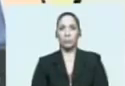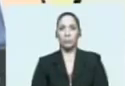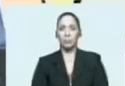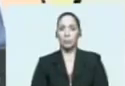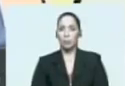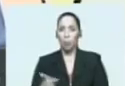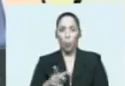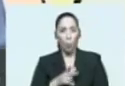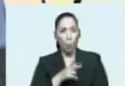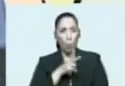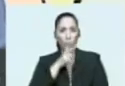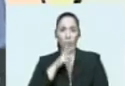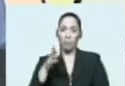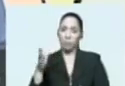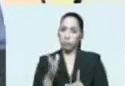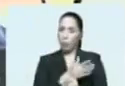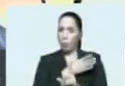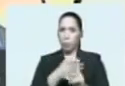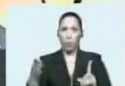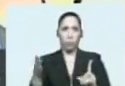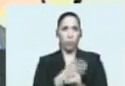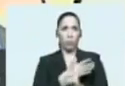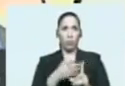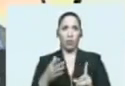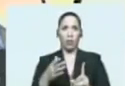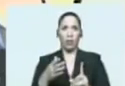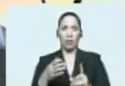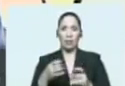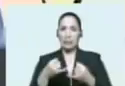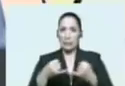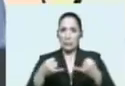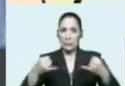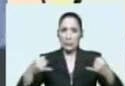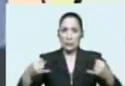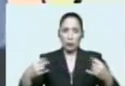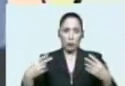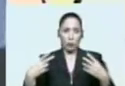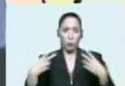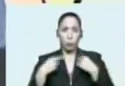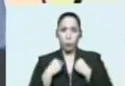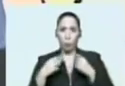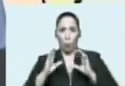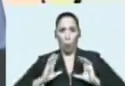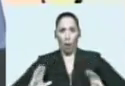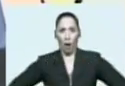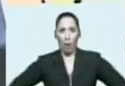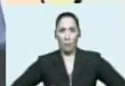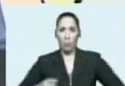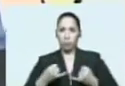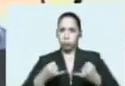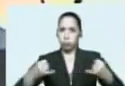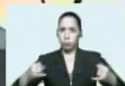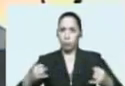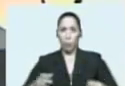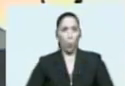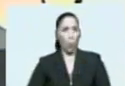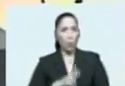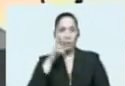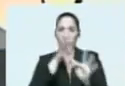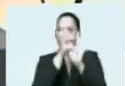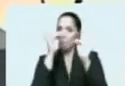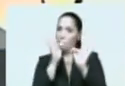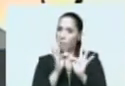por aplicación de picana eléctrica por aplicación de las formas más horribles